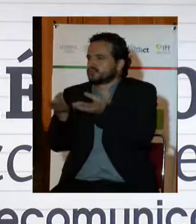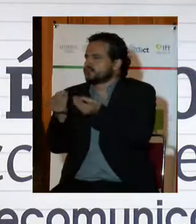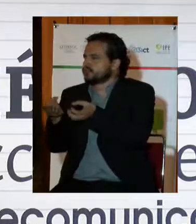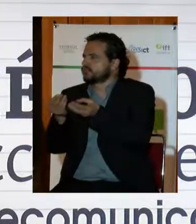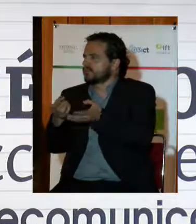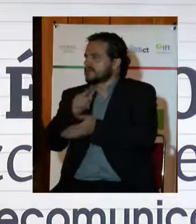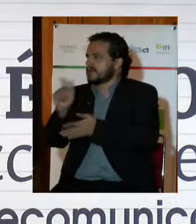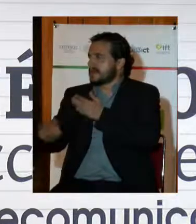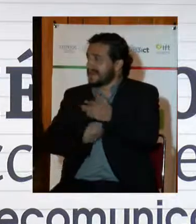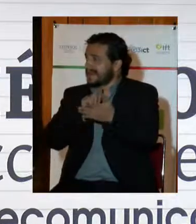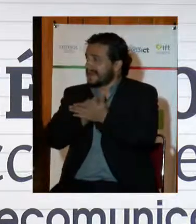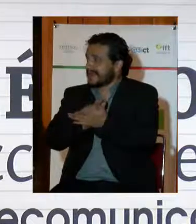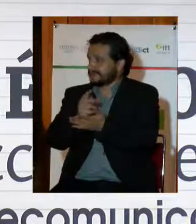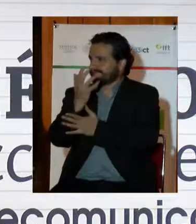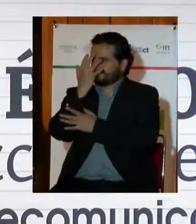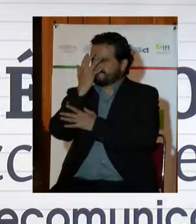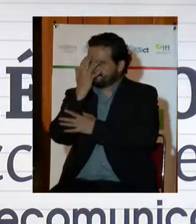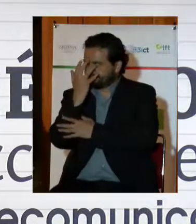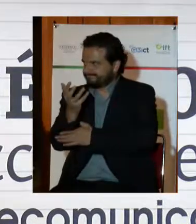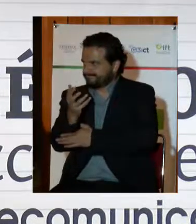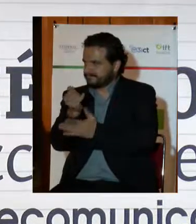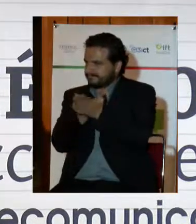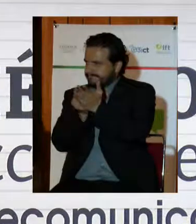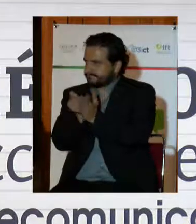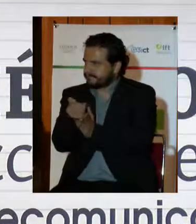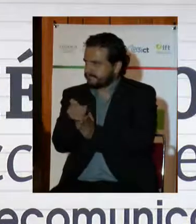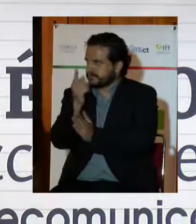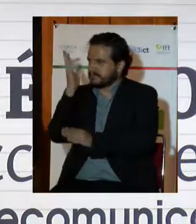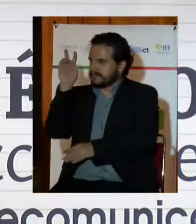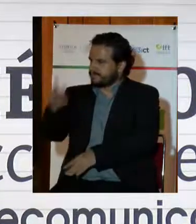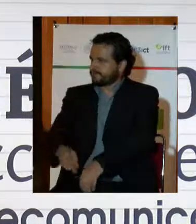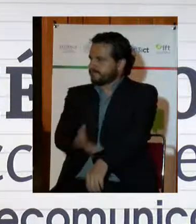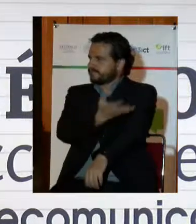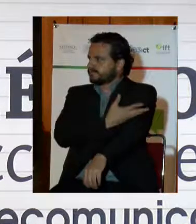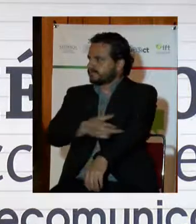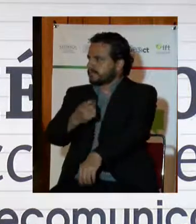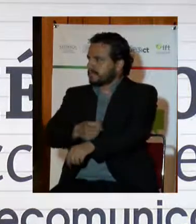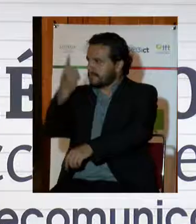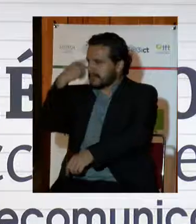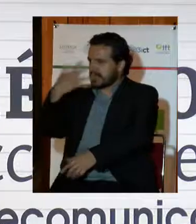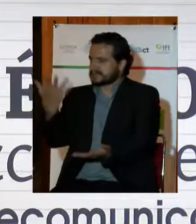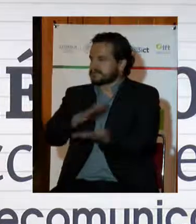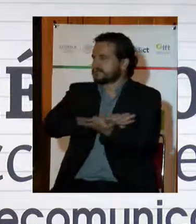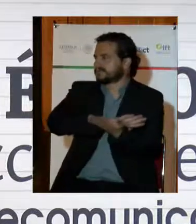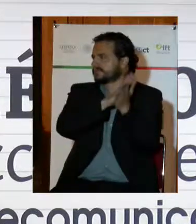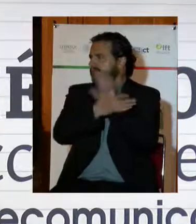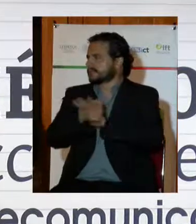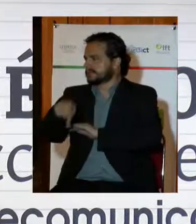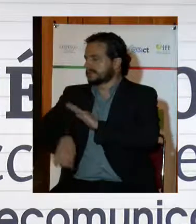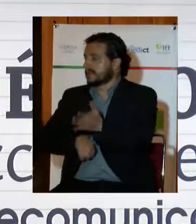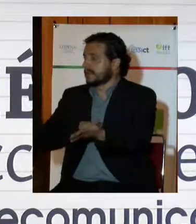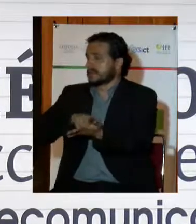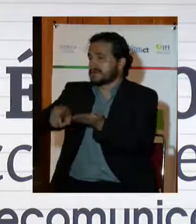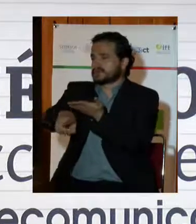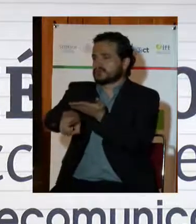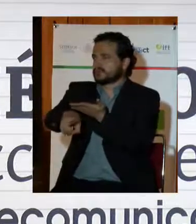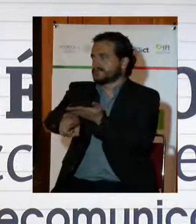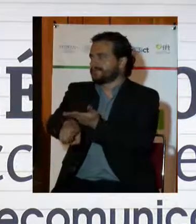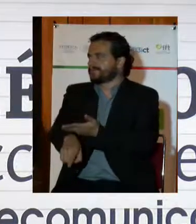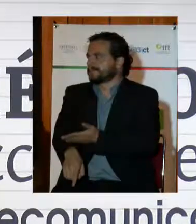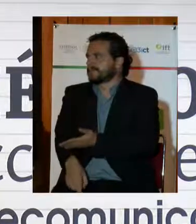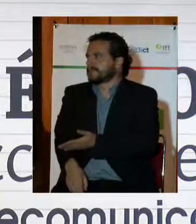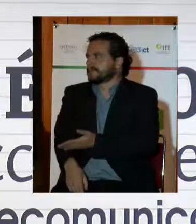seria, decidida y asertiva de hacer realidad derechos. Derechos que bien han sido reconocidos